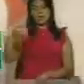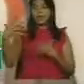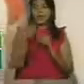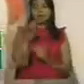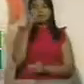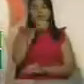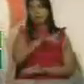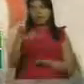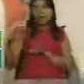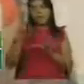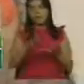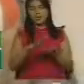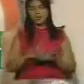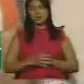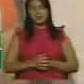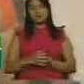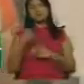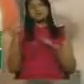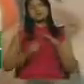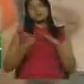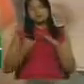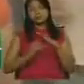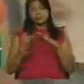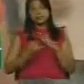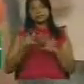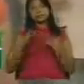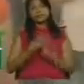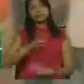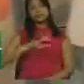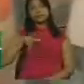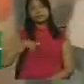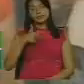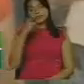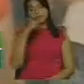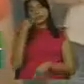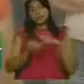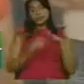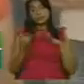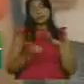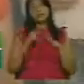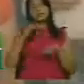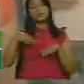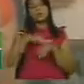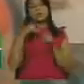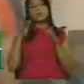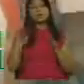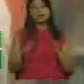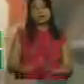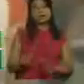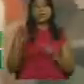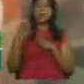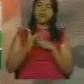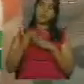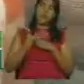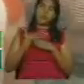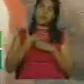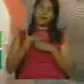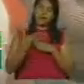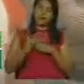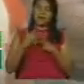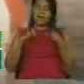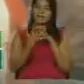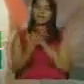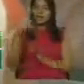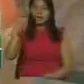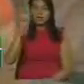pueblo respaldándolo. Aquí están sus instituciones, nuestras instituciones del pueblo, nuestros ministros. Aquí están compartiendo en las barriadas de Petare